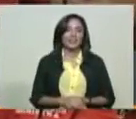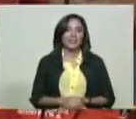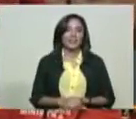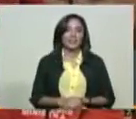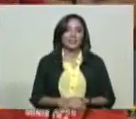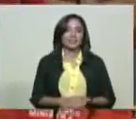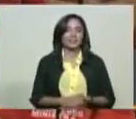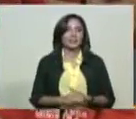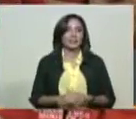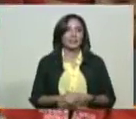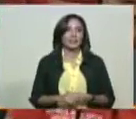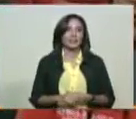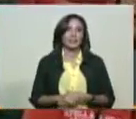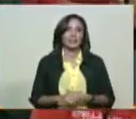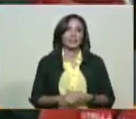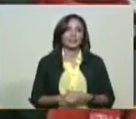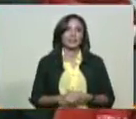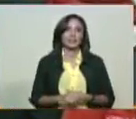cárcel